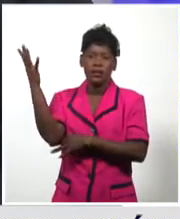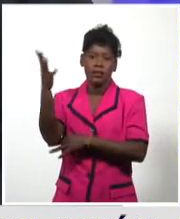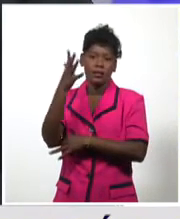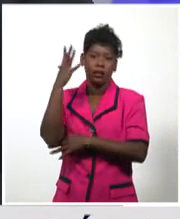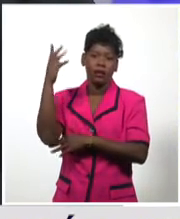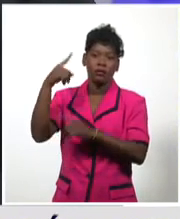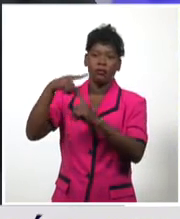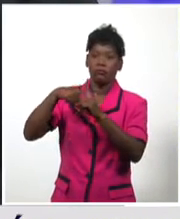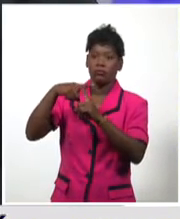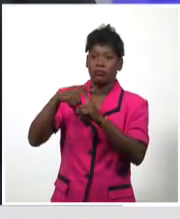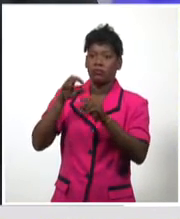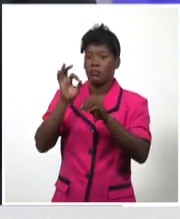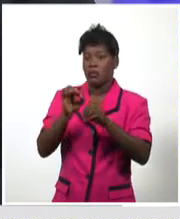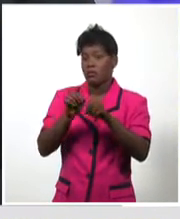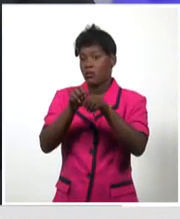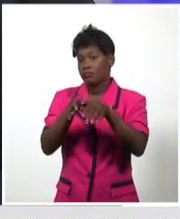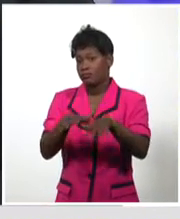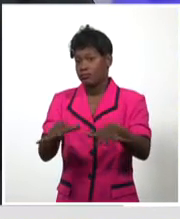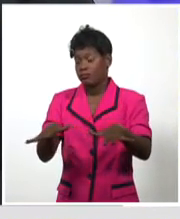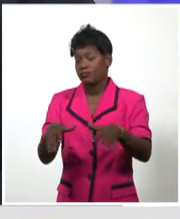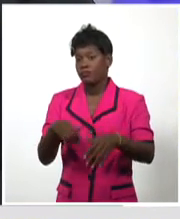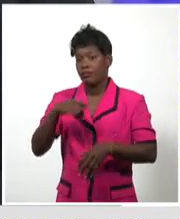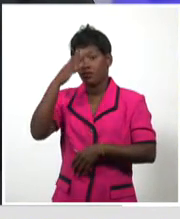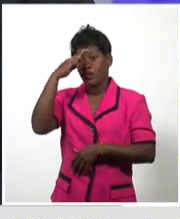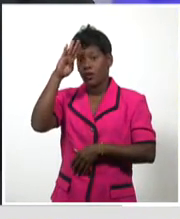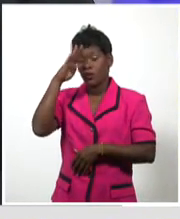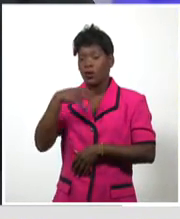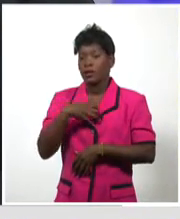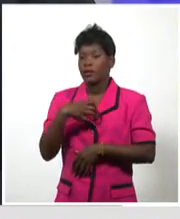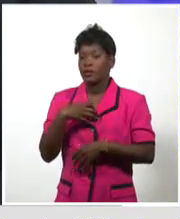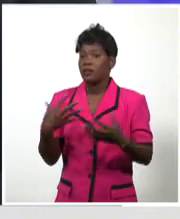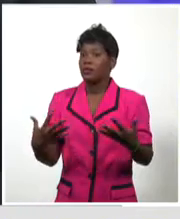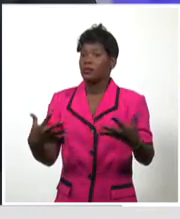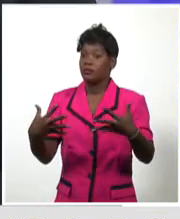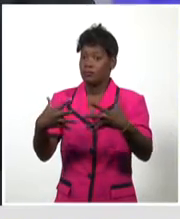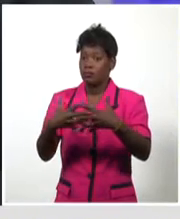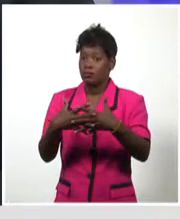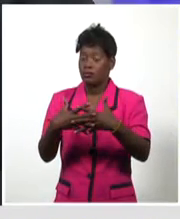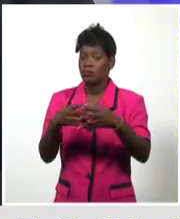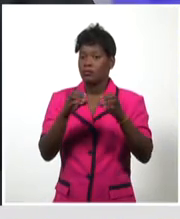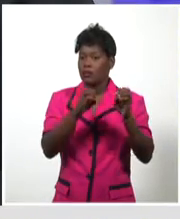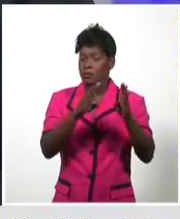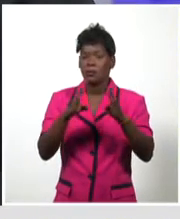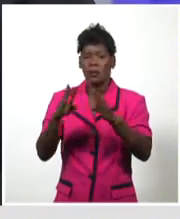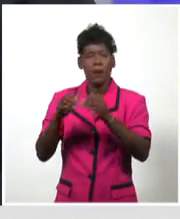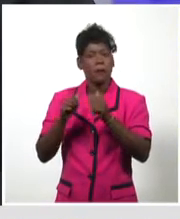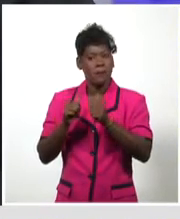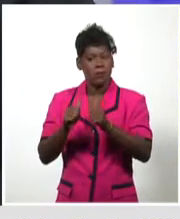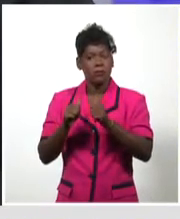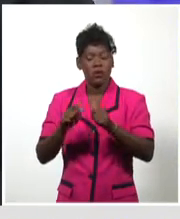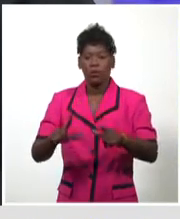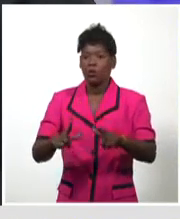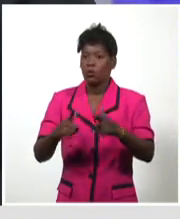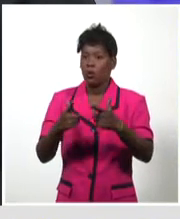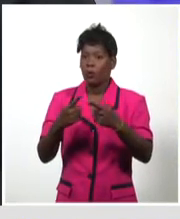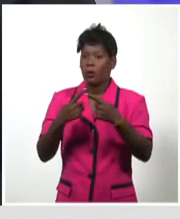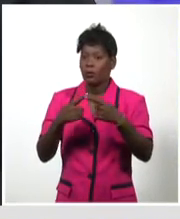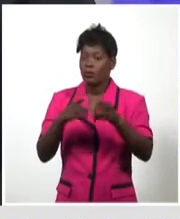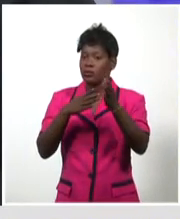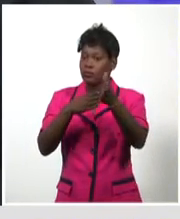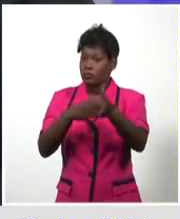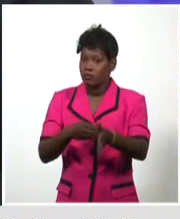esta pandemia. En Cuba, como tenemos un servicio organizado a nivel nacional, pues también es un reto mantenerlo, pero se ha mantenido, como usted